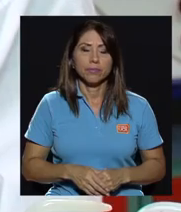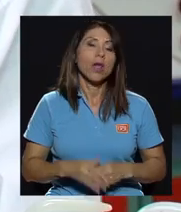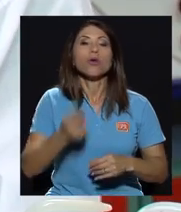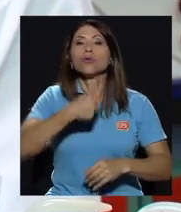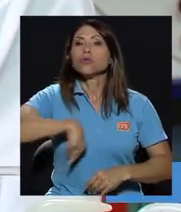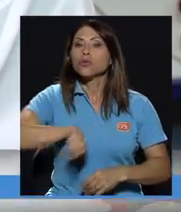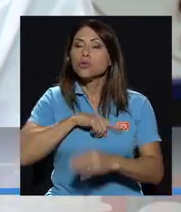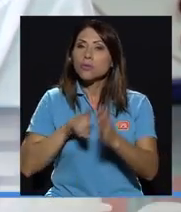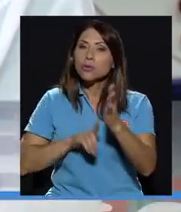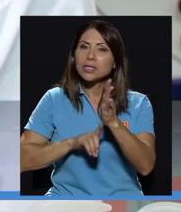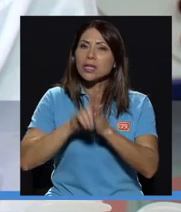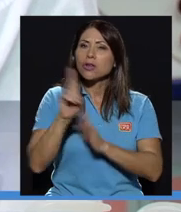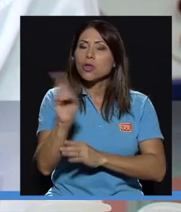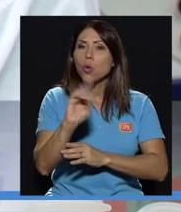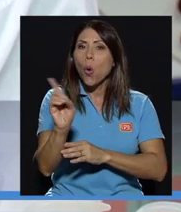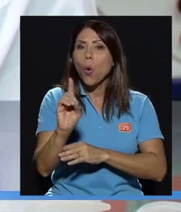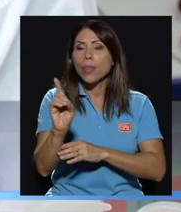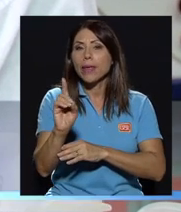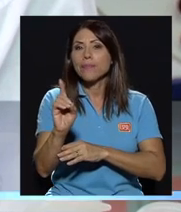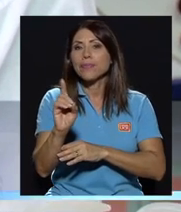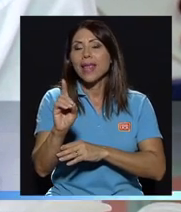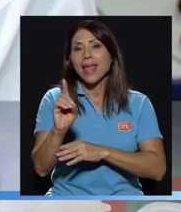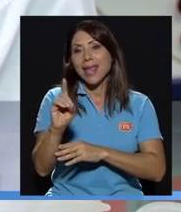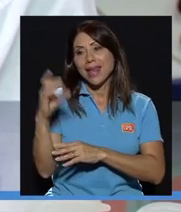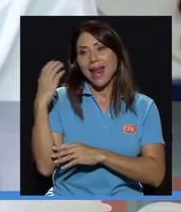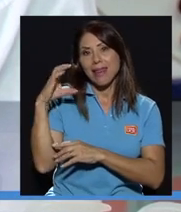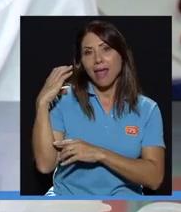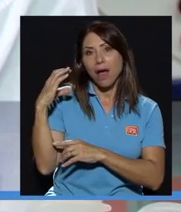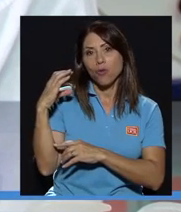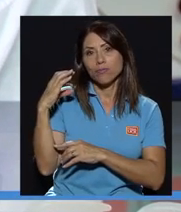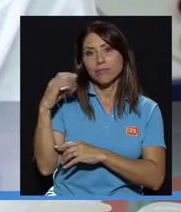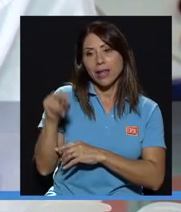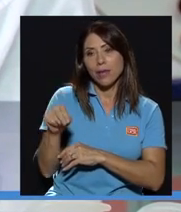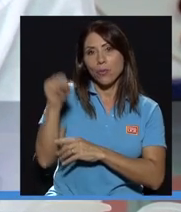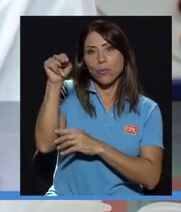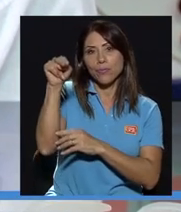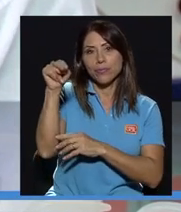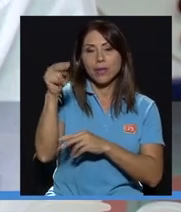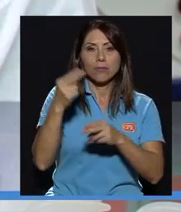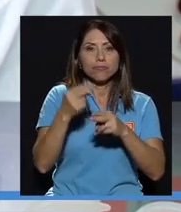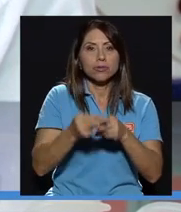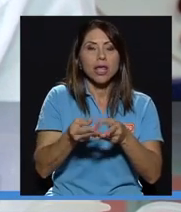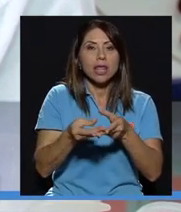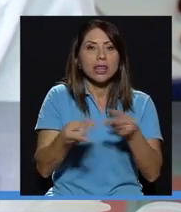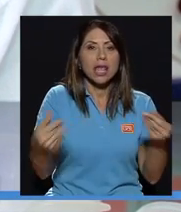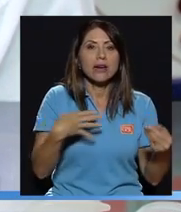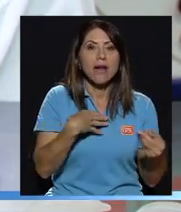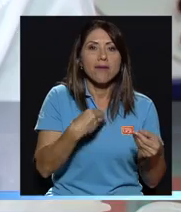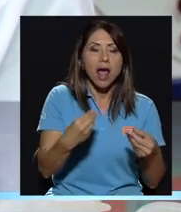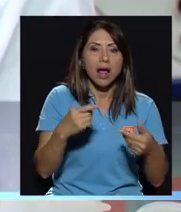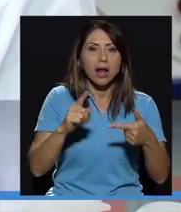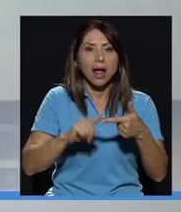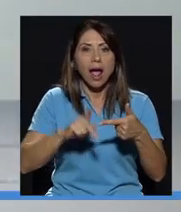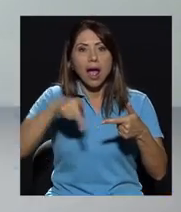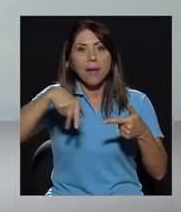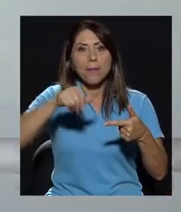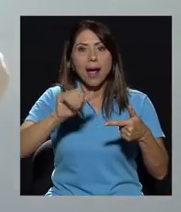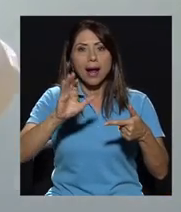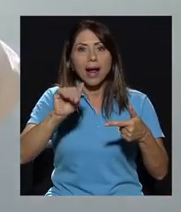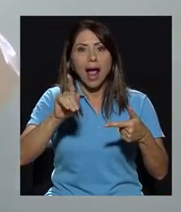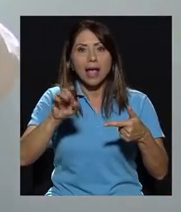lo hemos desarrollado principalmente en la zona norte de cartago lo que fue lo que se haga blanca pacayas